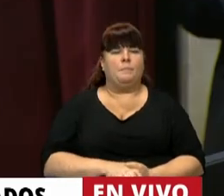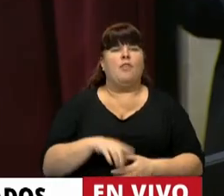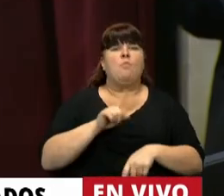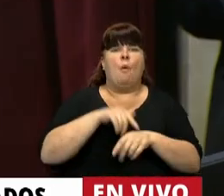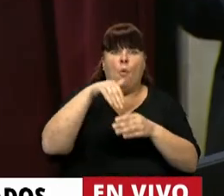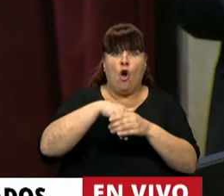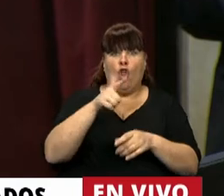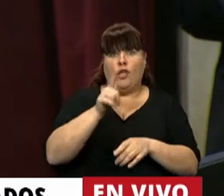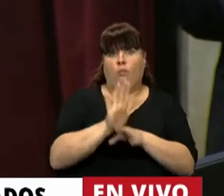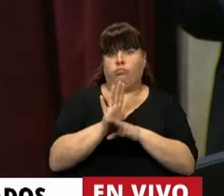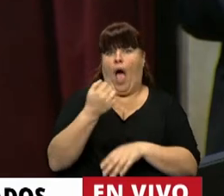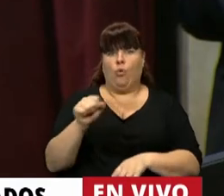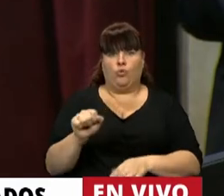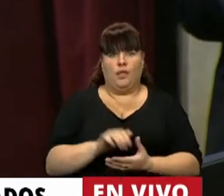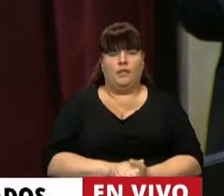Ausente a la hora de votar.